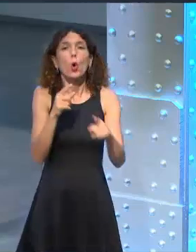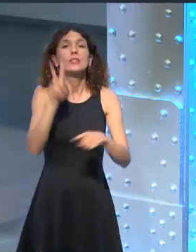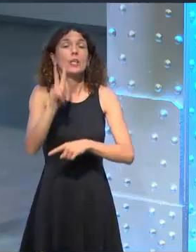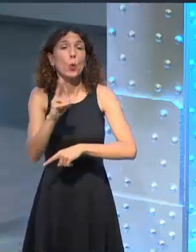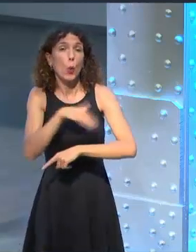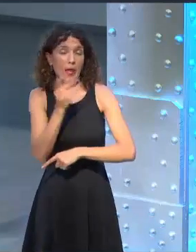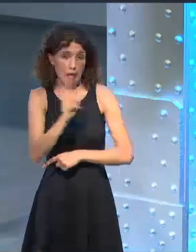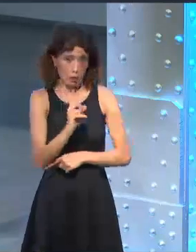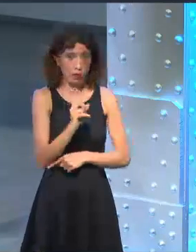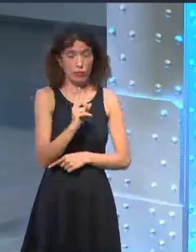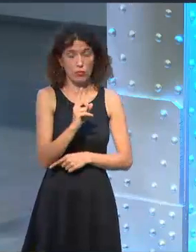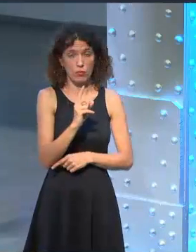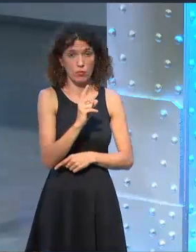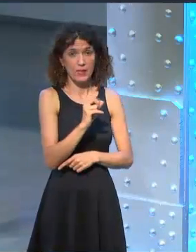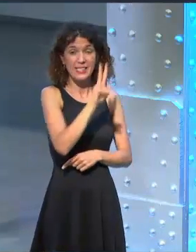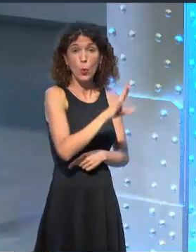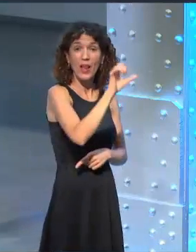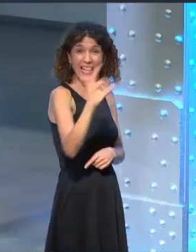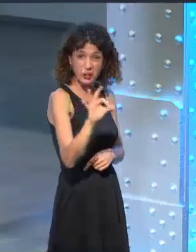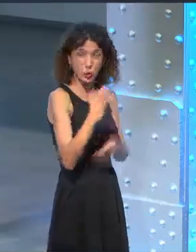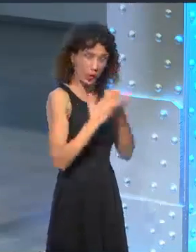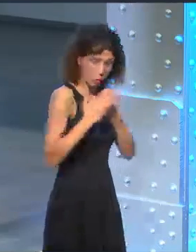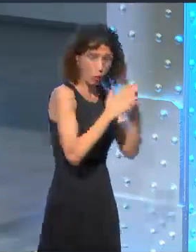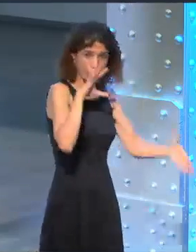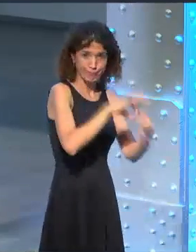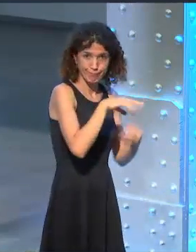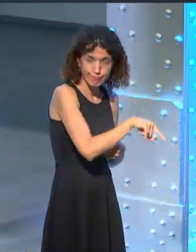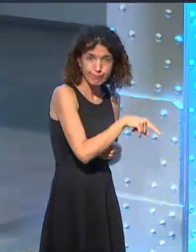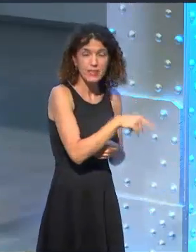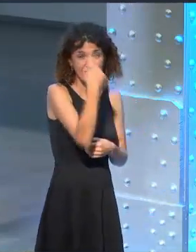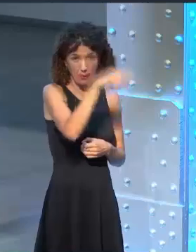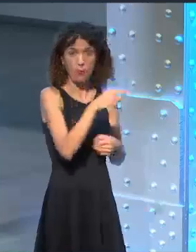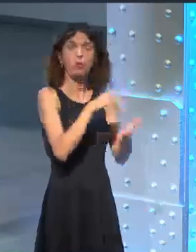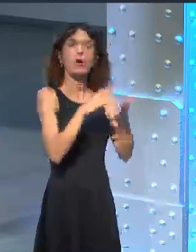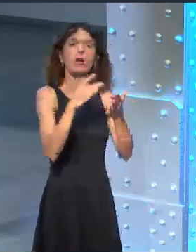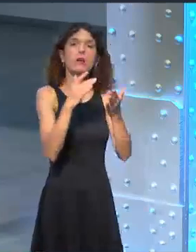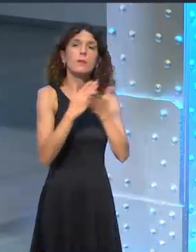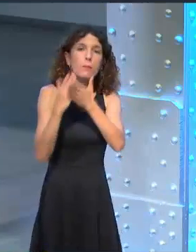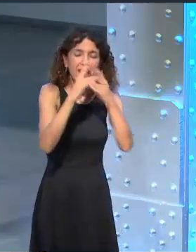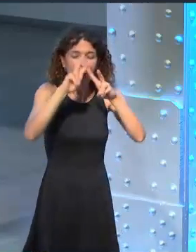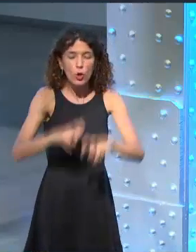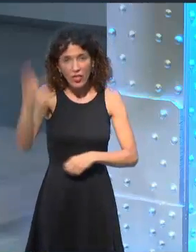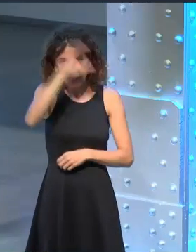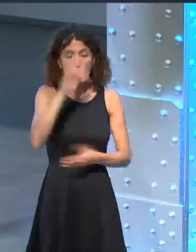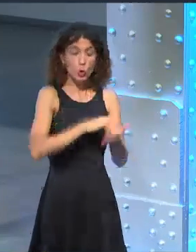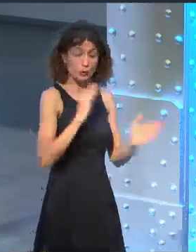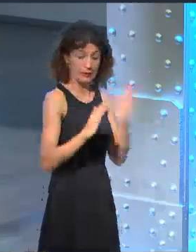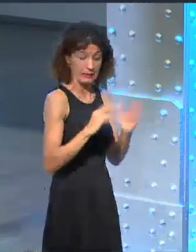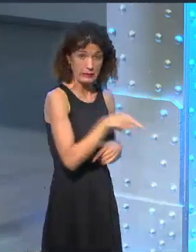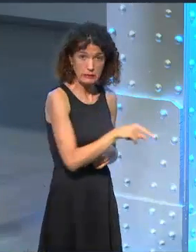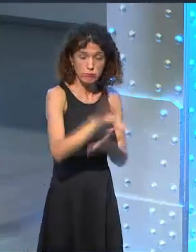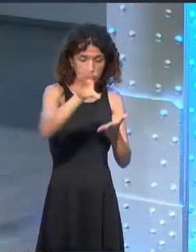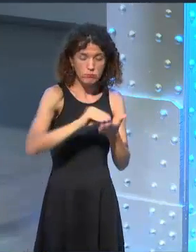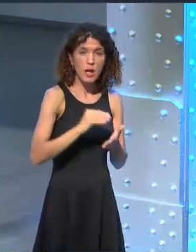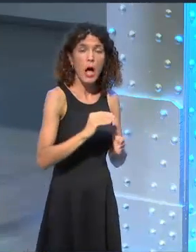secundaria, empezamos en segundo de la ESO. Entonces sabemos por diferentes investigaciones científicas que llega un momento en el que,